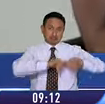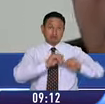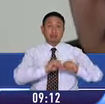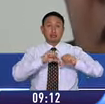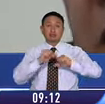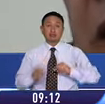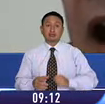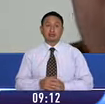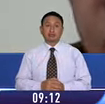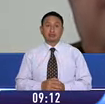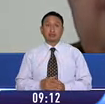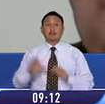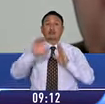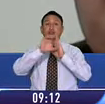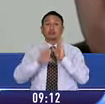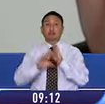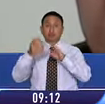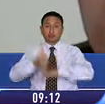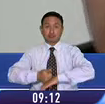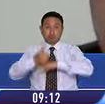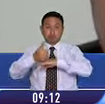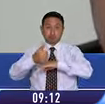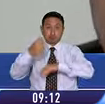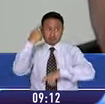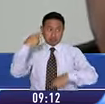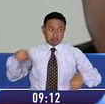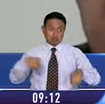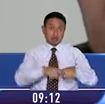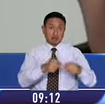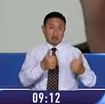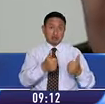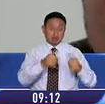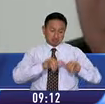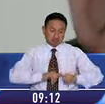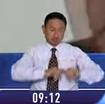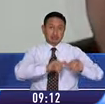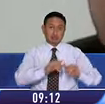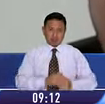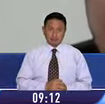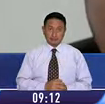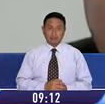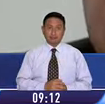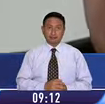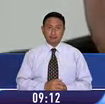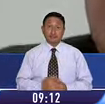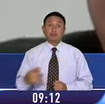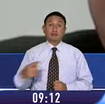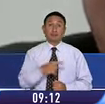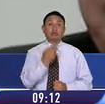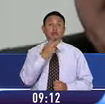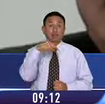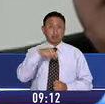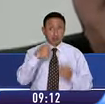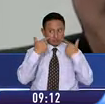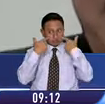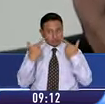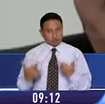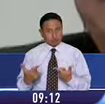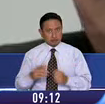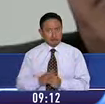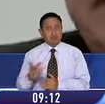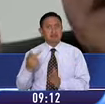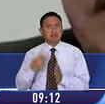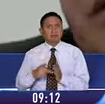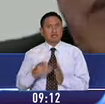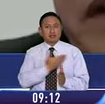Asamblea y la Corte Constitucional considera que son adecuados, entonces pasarían. Eso es algo de lo que también hay que estar pendiente para ver qué va a